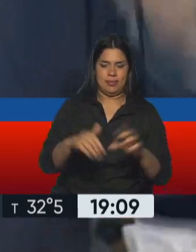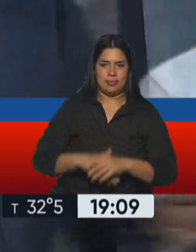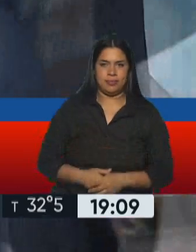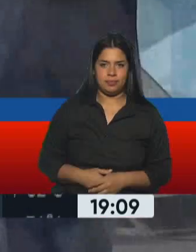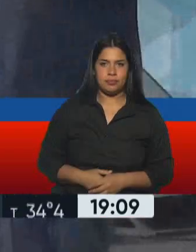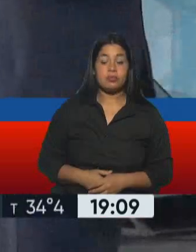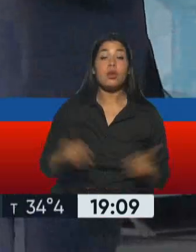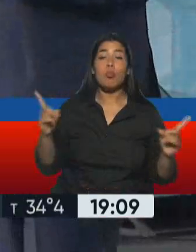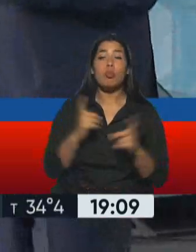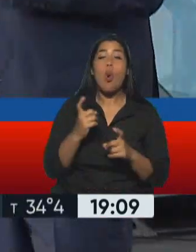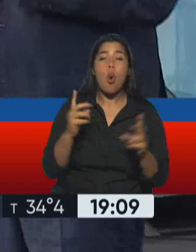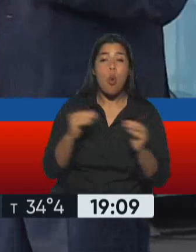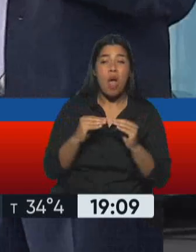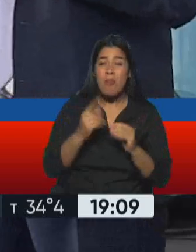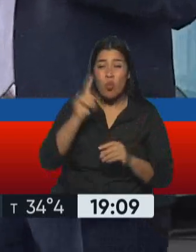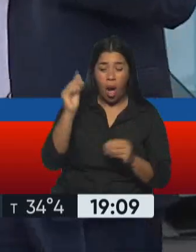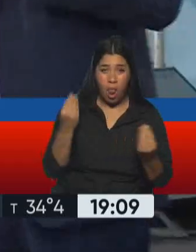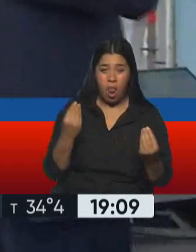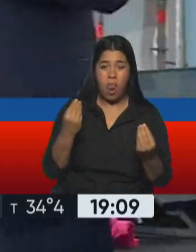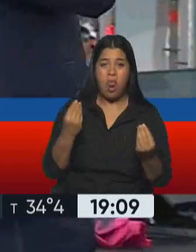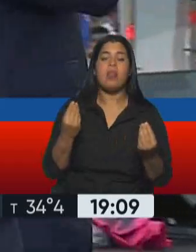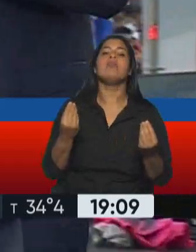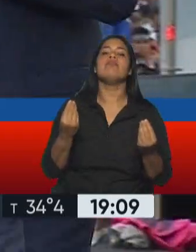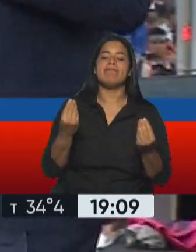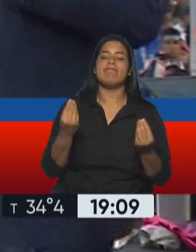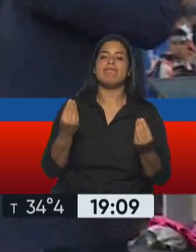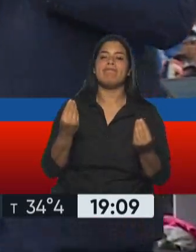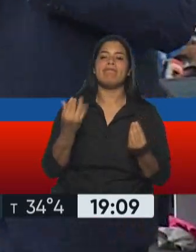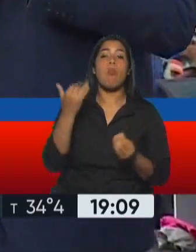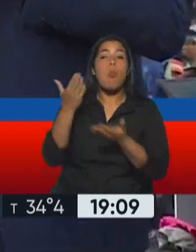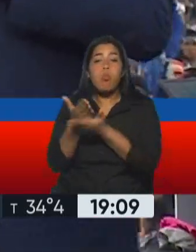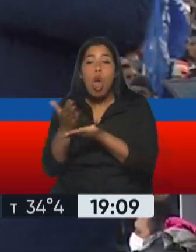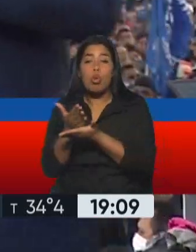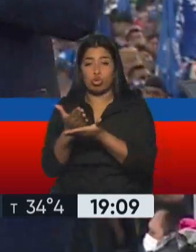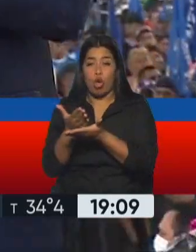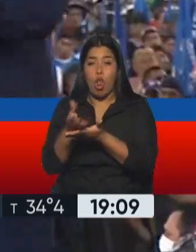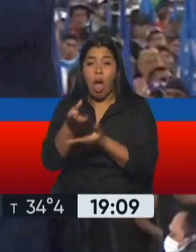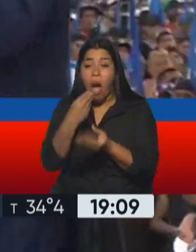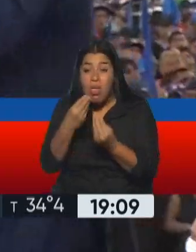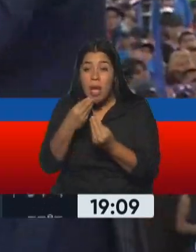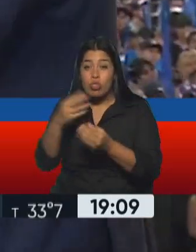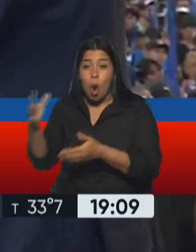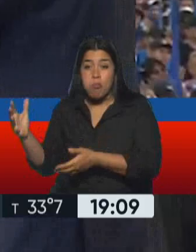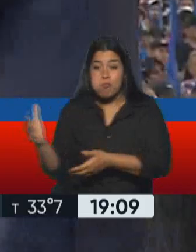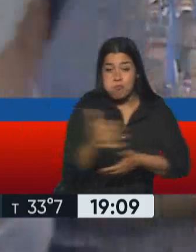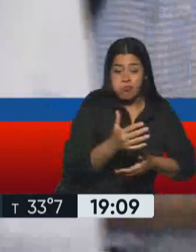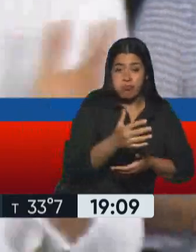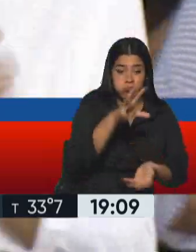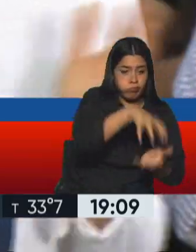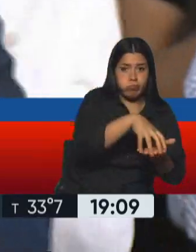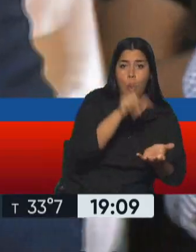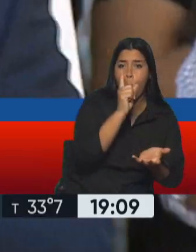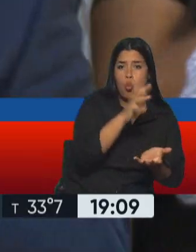es el problema, compañeros? La concentración de la producción de los alimentos, la fijación de los precios en